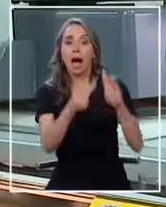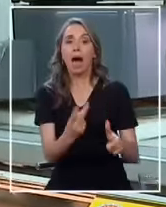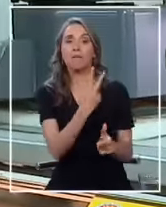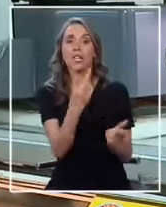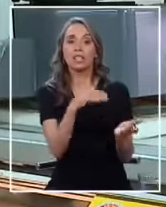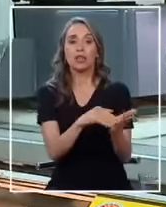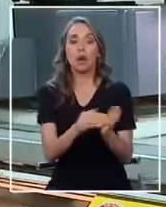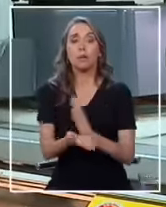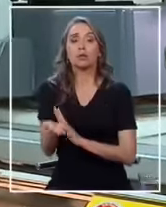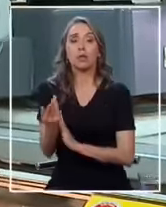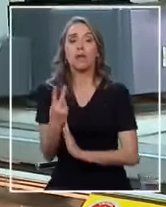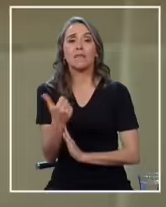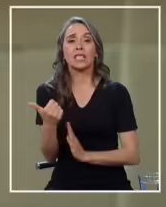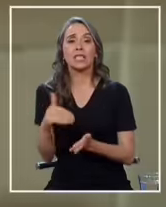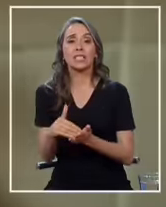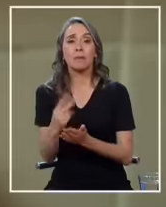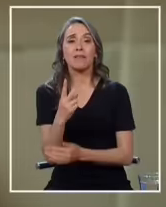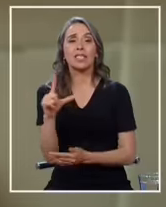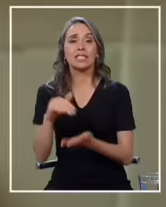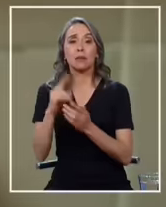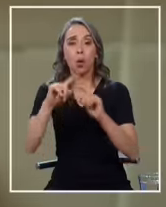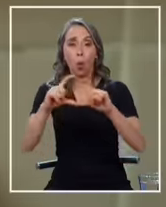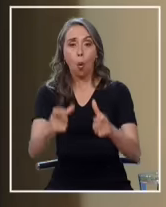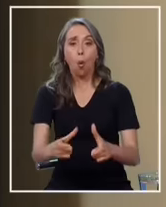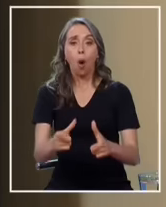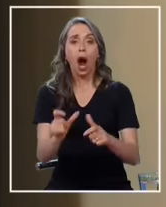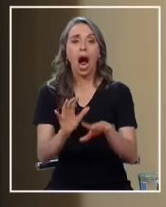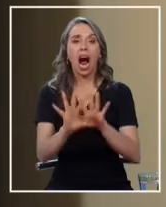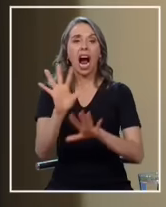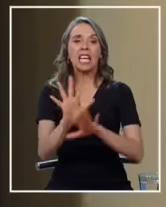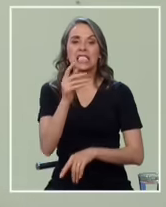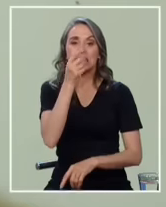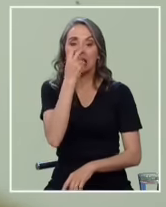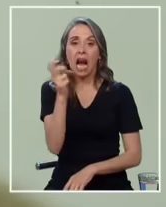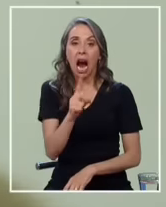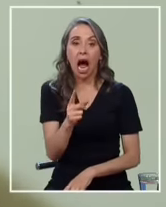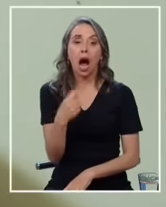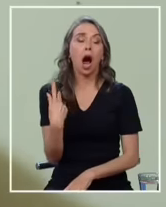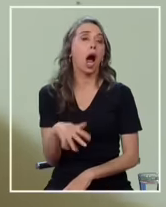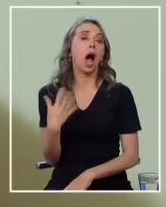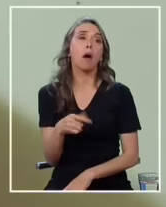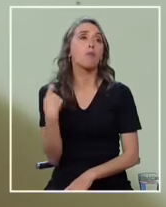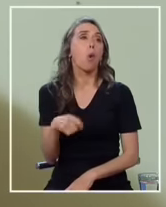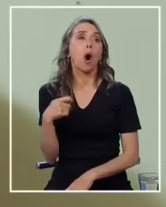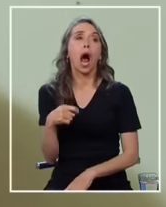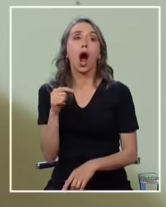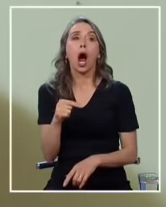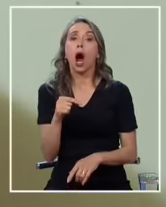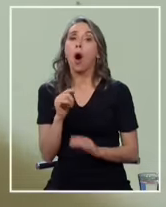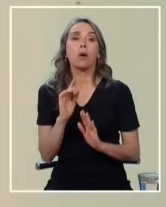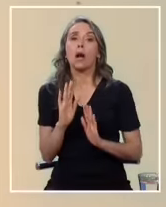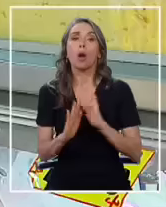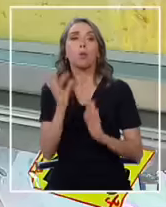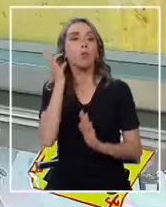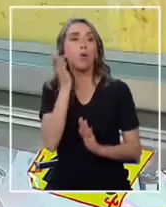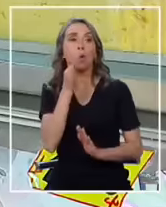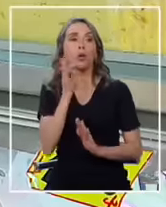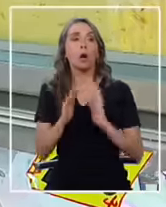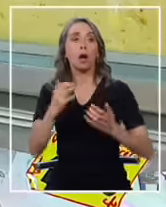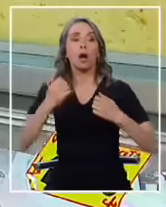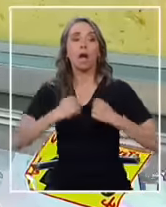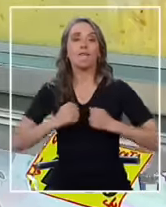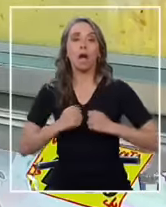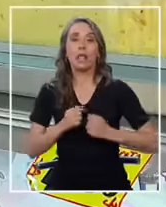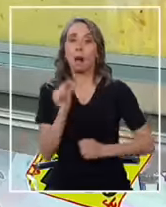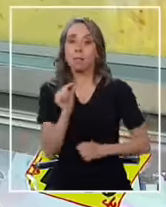ahorita estoy como en 26, 27, el balón de gas de 15. Está muy caro, demasiado, así que ahora uno tiene que entrar a cuidar las